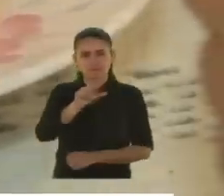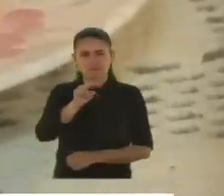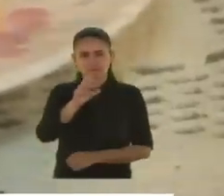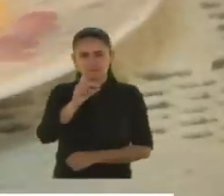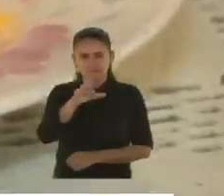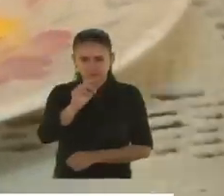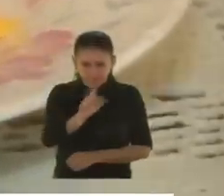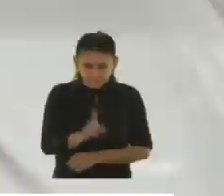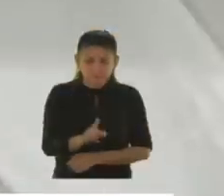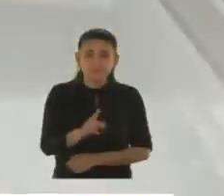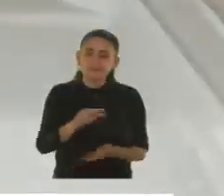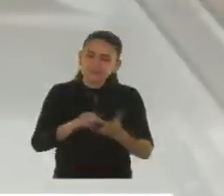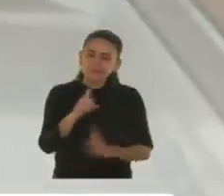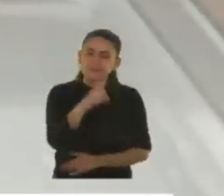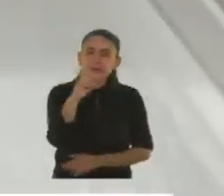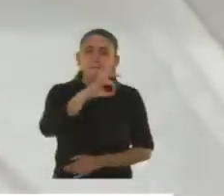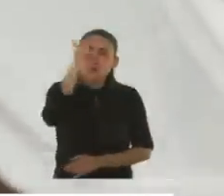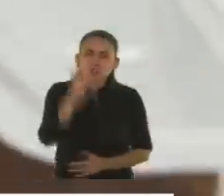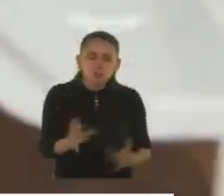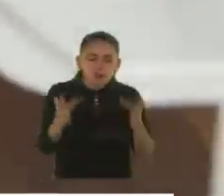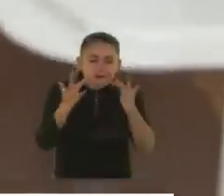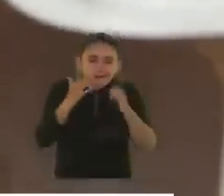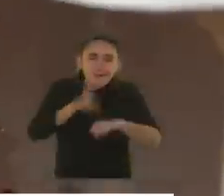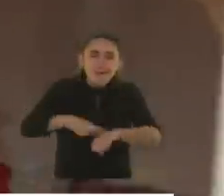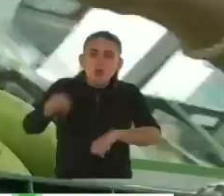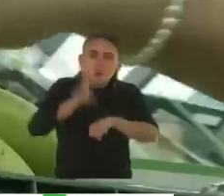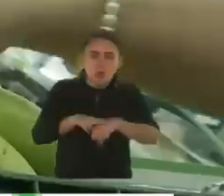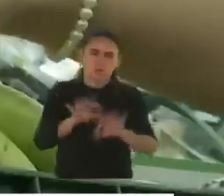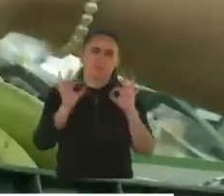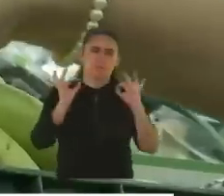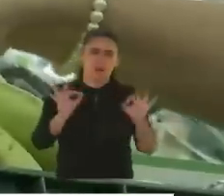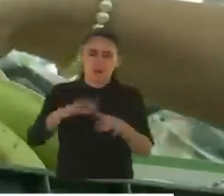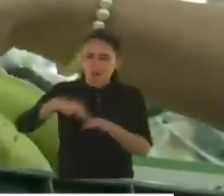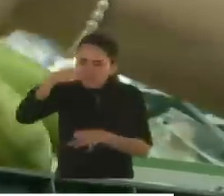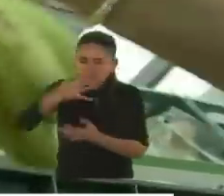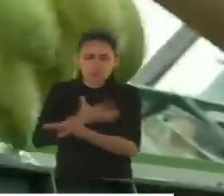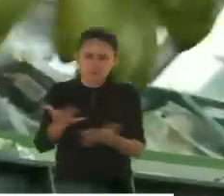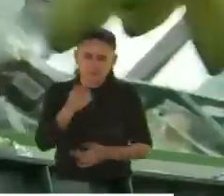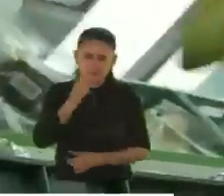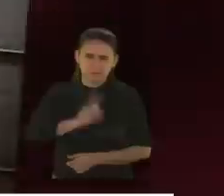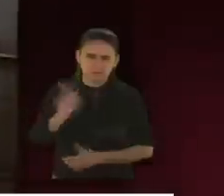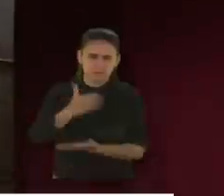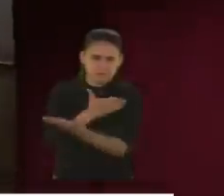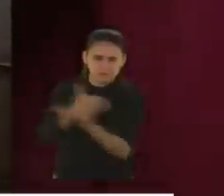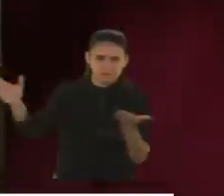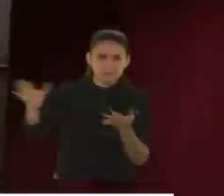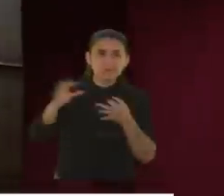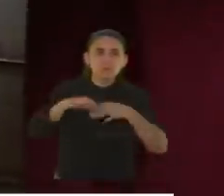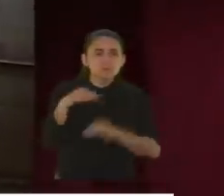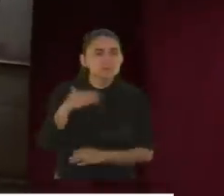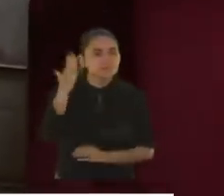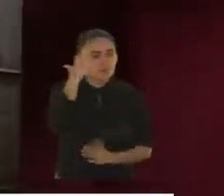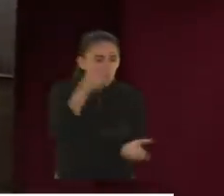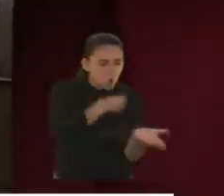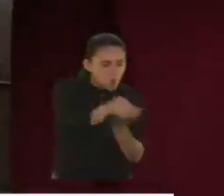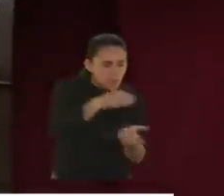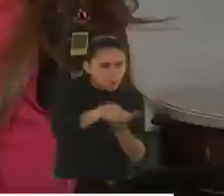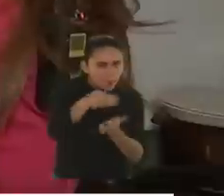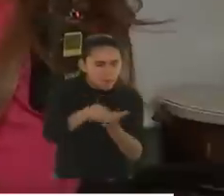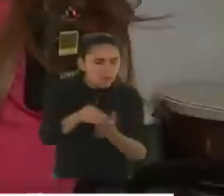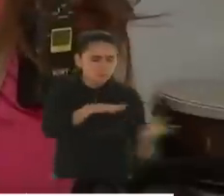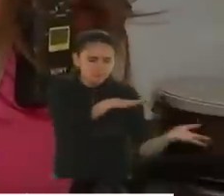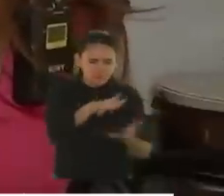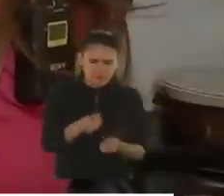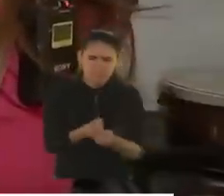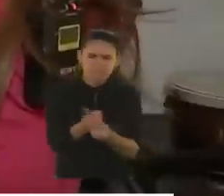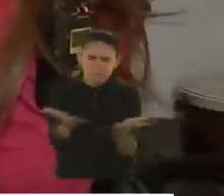alimentación 100% natural siempre será el mejor aliado. Para ello es clave informarse de los ingredientes de cada producto que compra. En el mercado hay